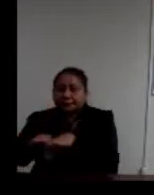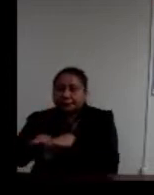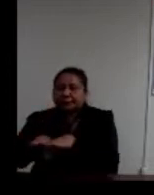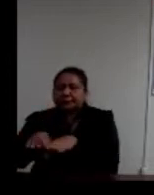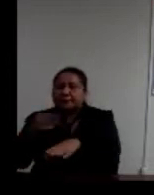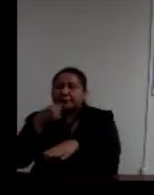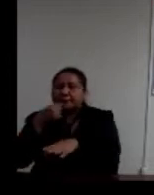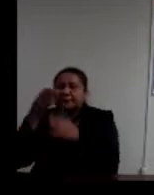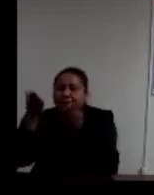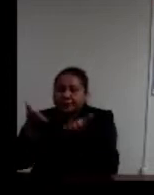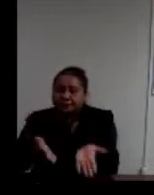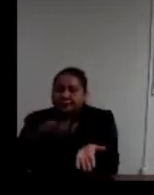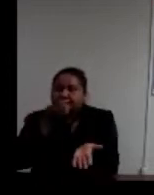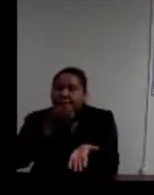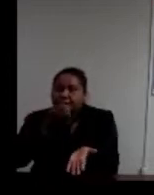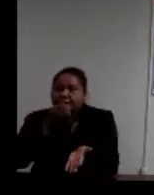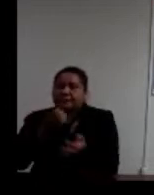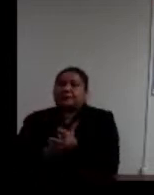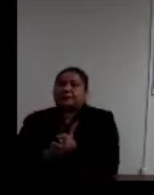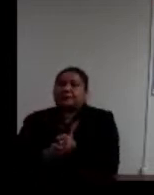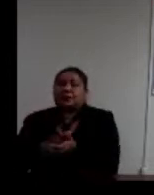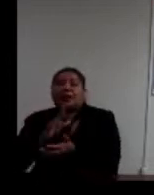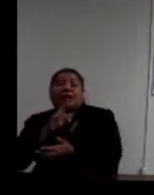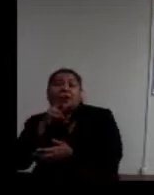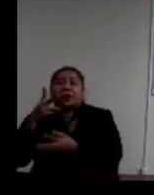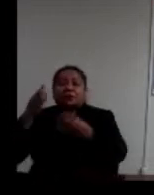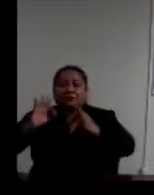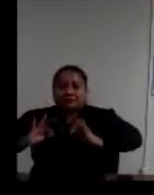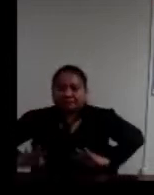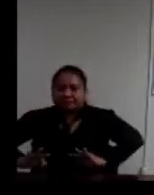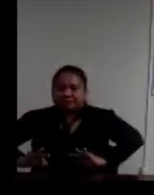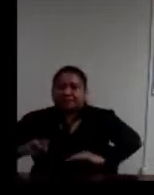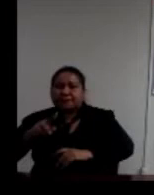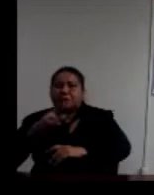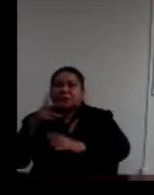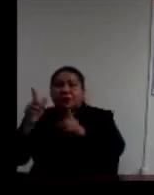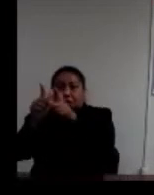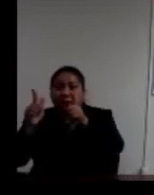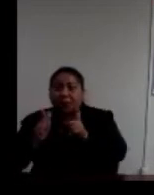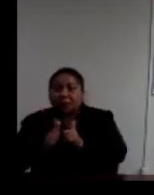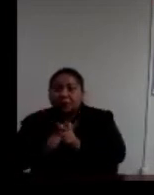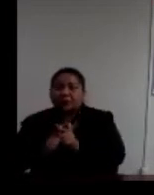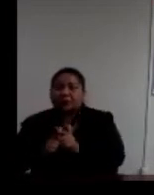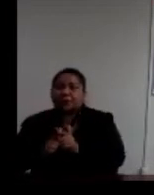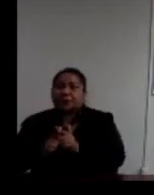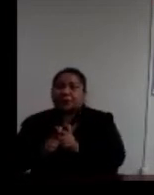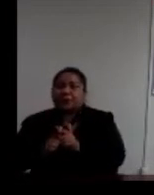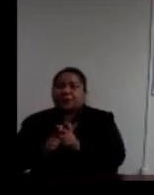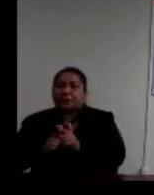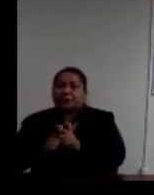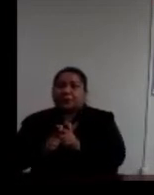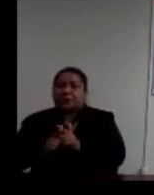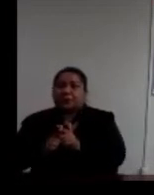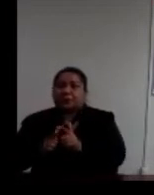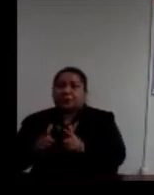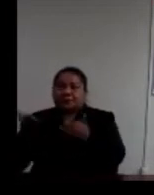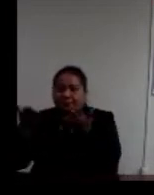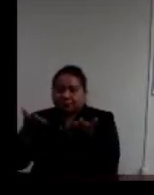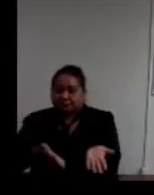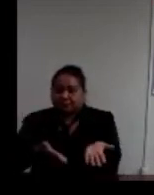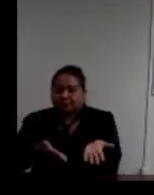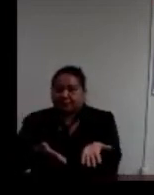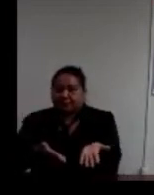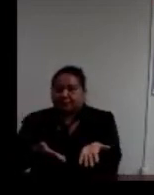llega este niño. A lo mejor llega más tranquilo, o a lo mejor todo el grupo, yo espero que sí va a ser, todo el grupo va a llegar